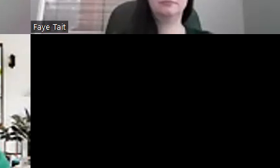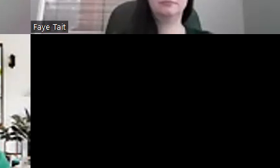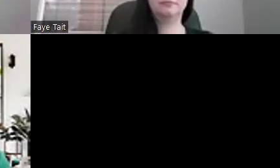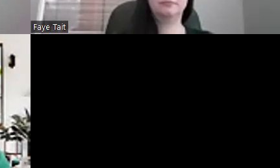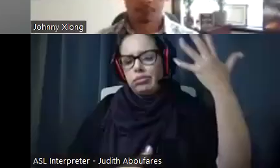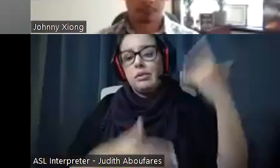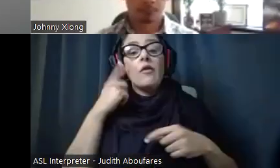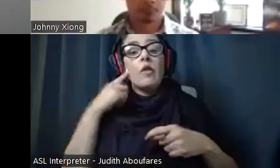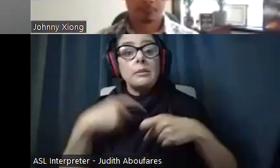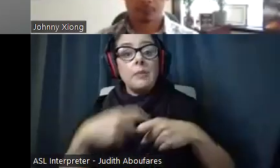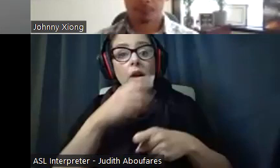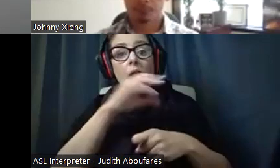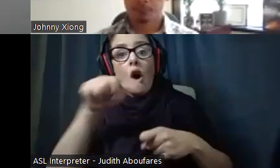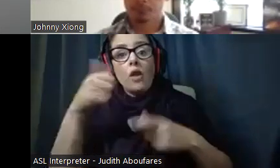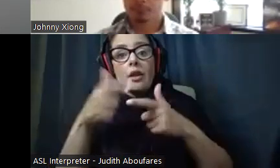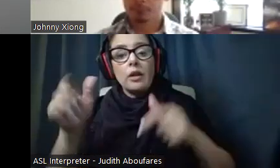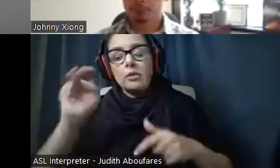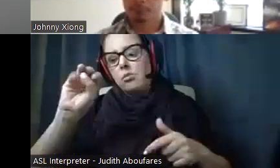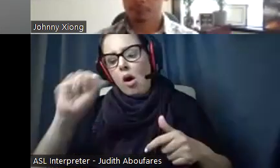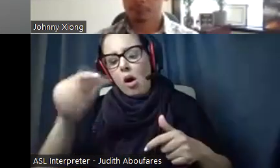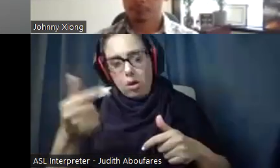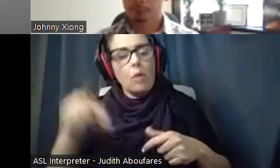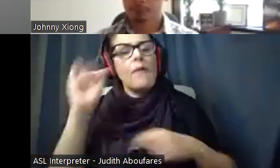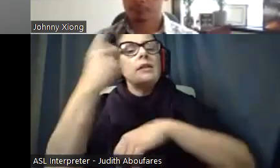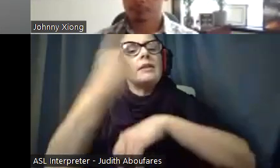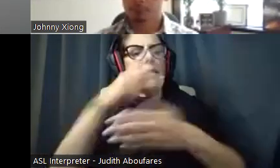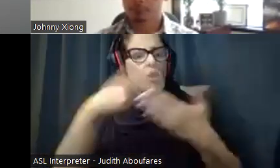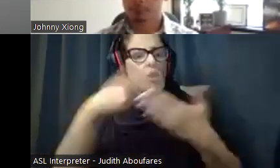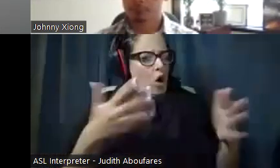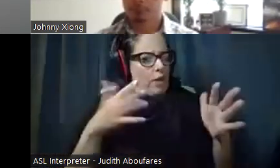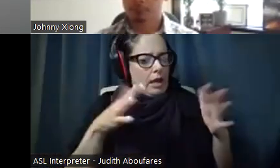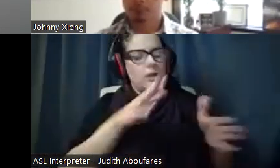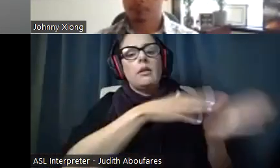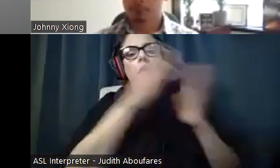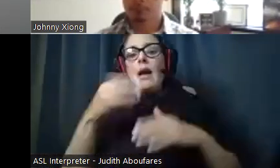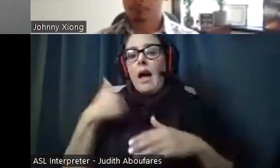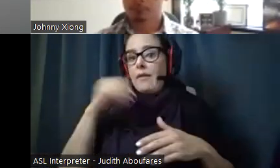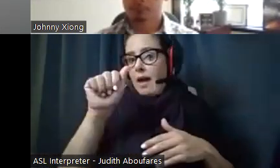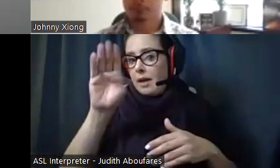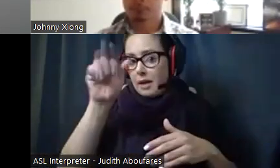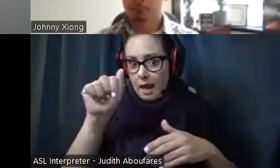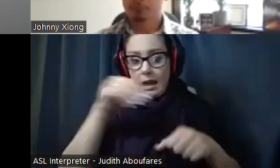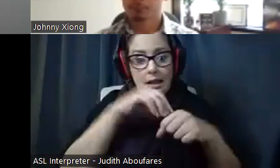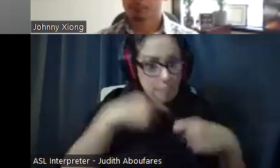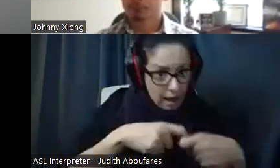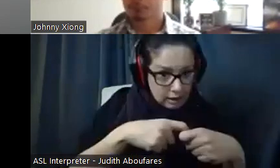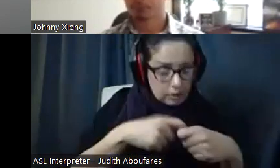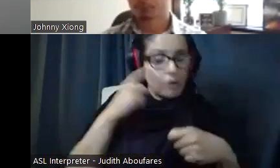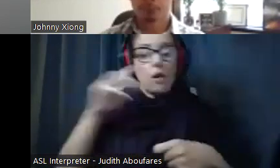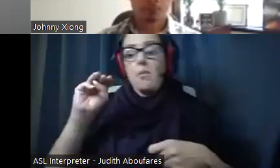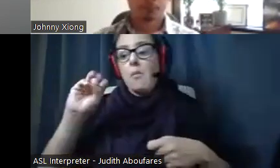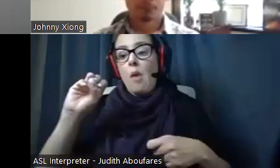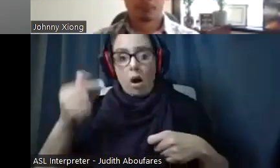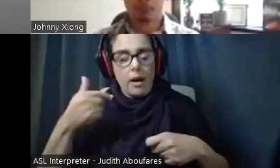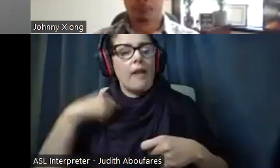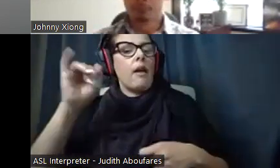ahí. Para español y Hmong tenemos programa de día ya y tenemos servicios de